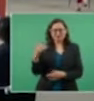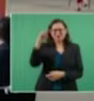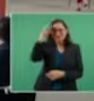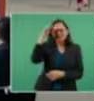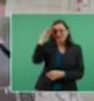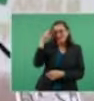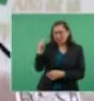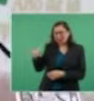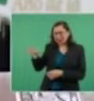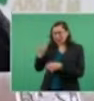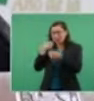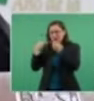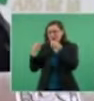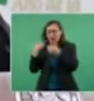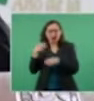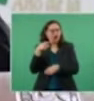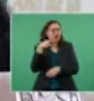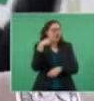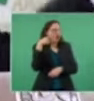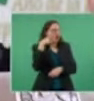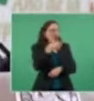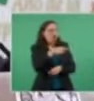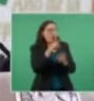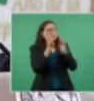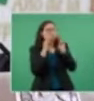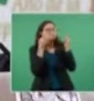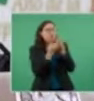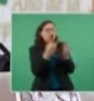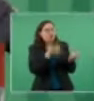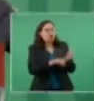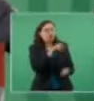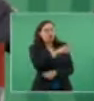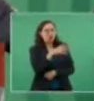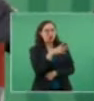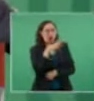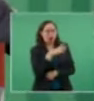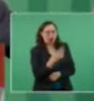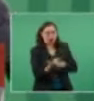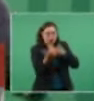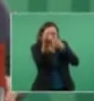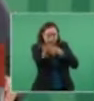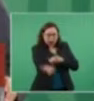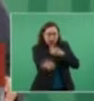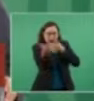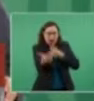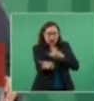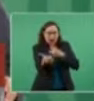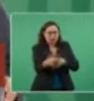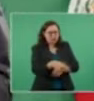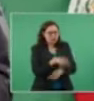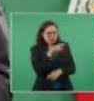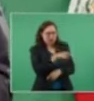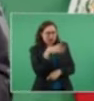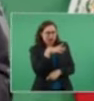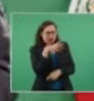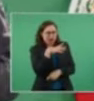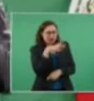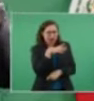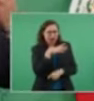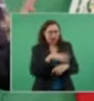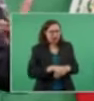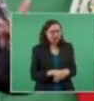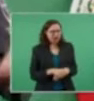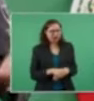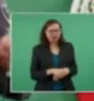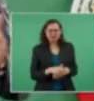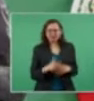está conformada por interpretaciones subjetivas sobre los hechos que están sujetos a polémicas, y eso es lo enriquecedor del debate público, como